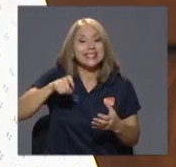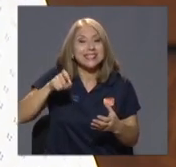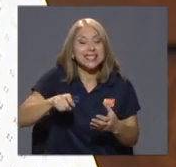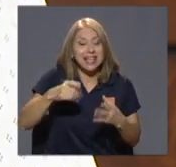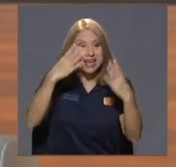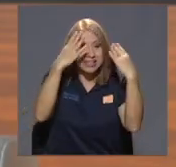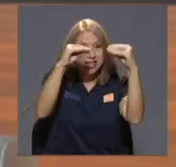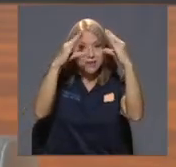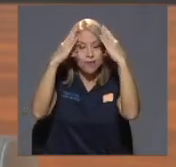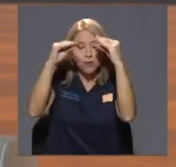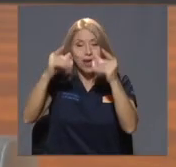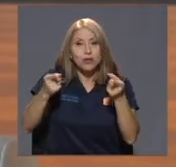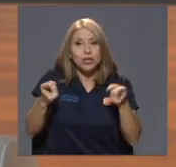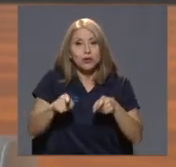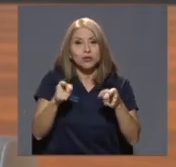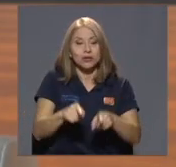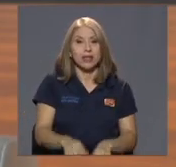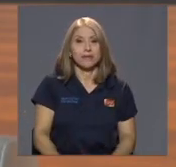una